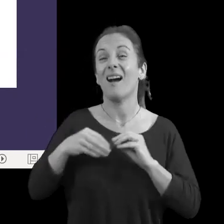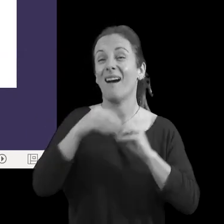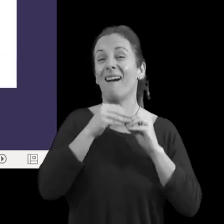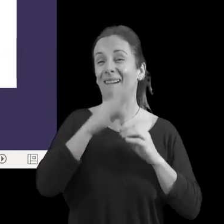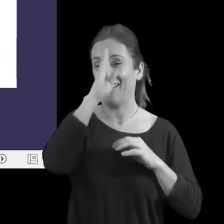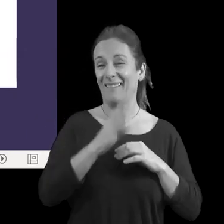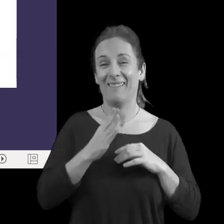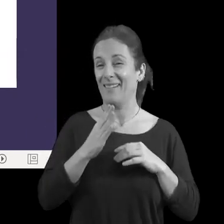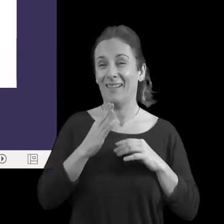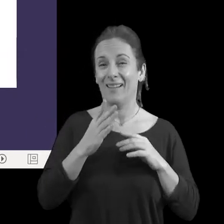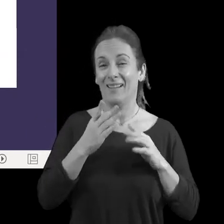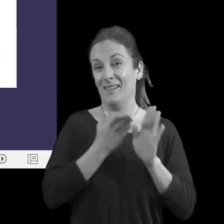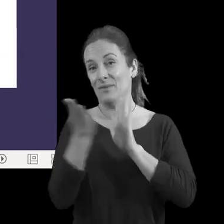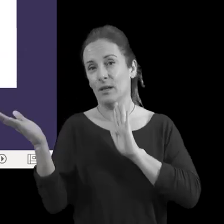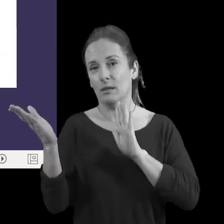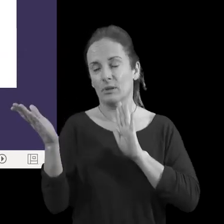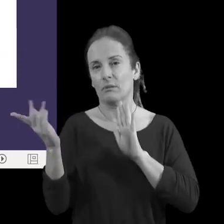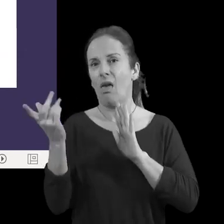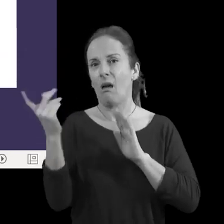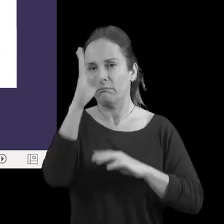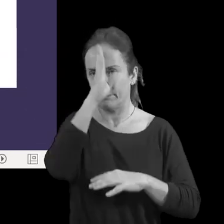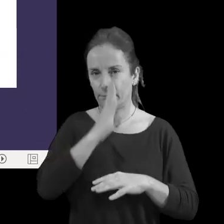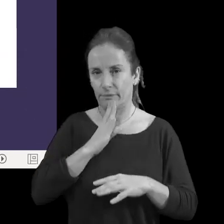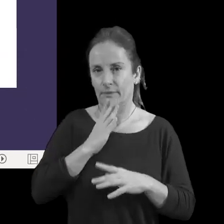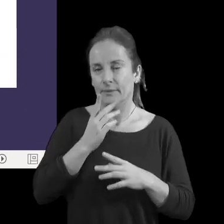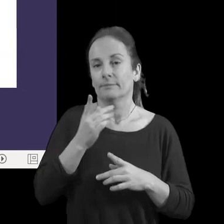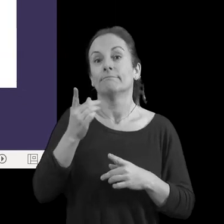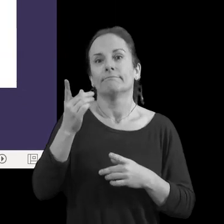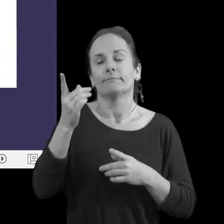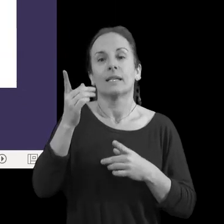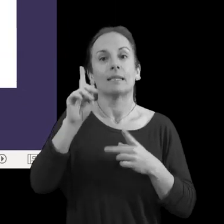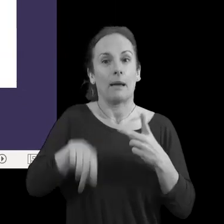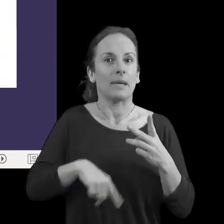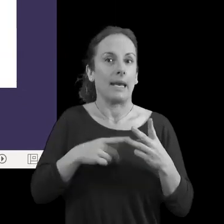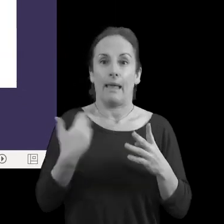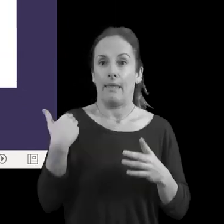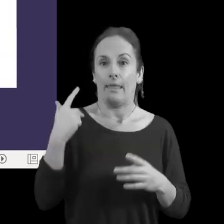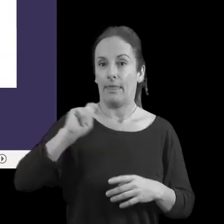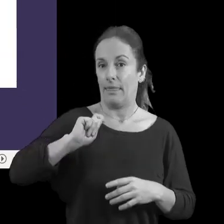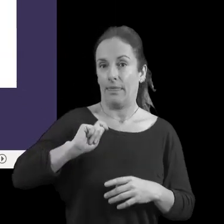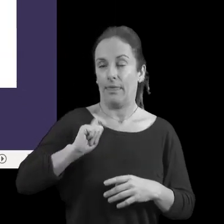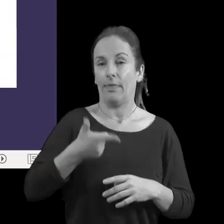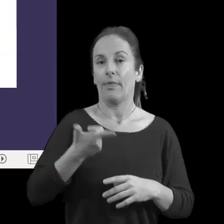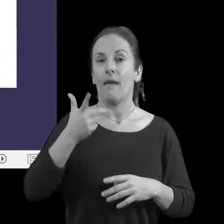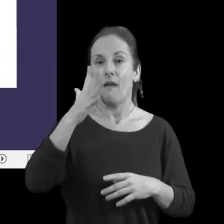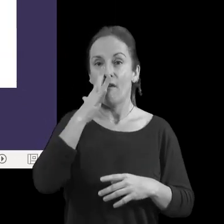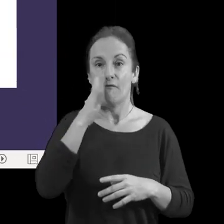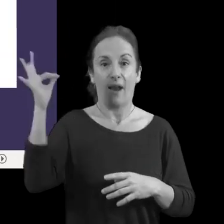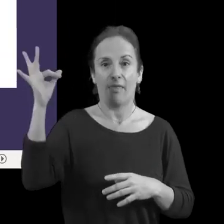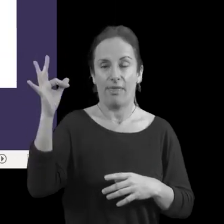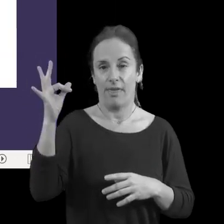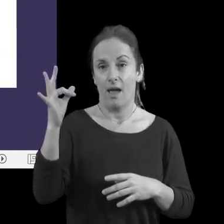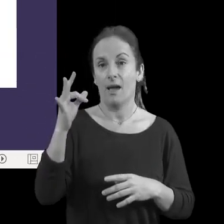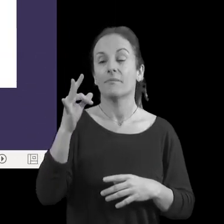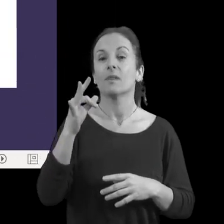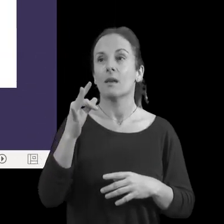a volver al armario, ¿no? ¿Qué pasa, por ejemplo, en Francia también, ¿no? Donde hace unos meses, fijaos, 60.000 personas, ni más ni menos, y estas